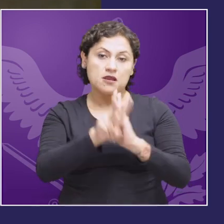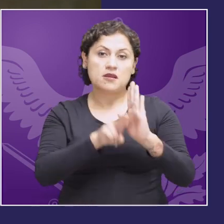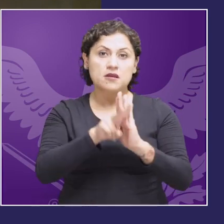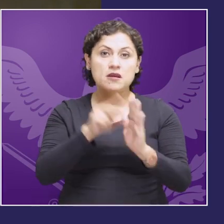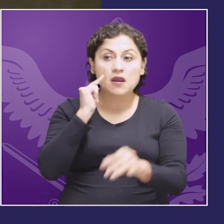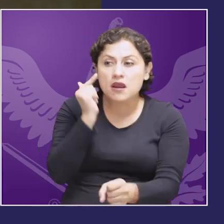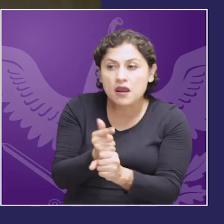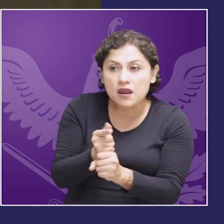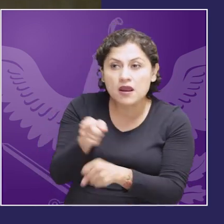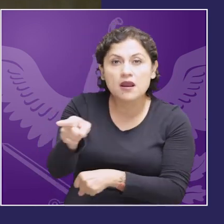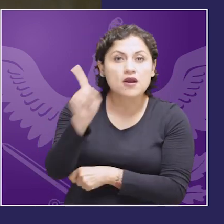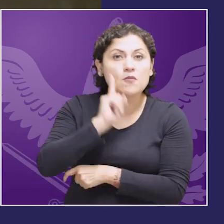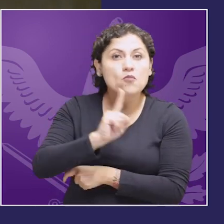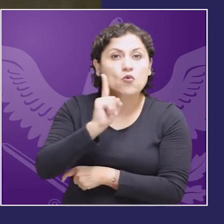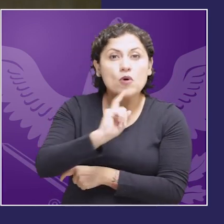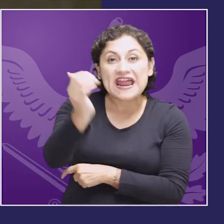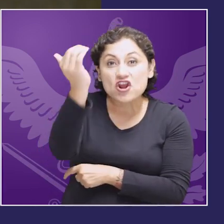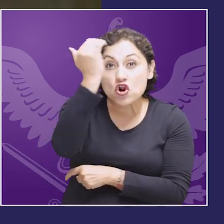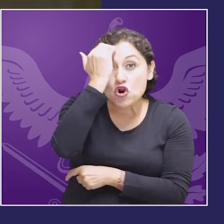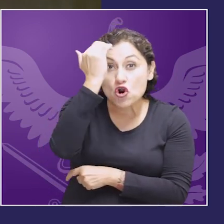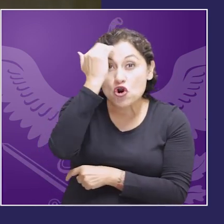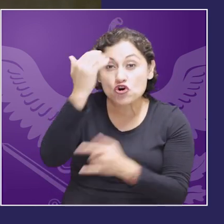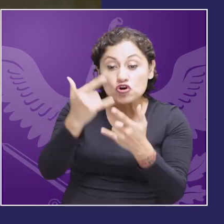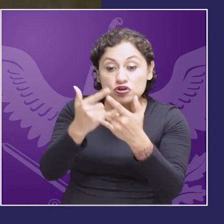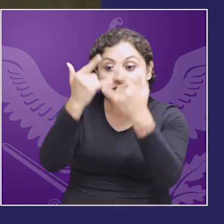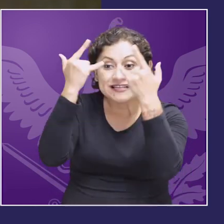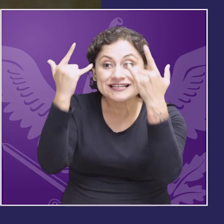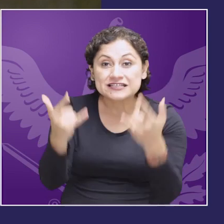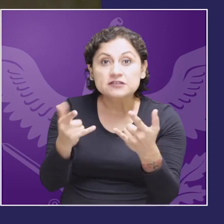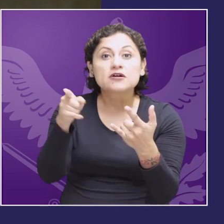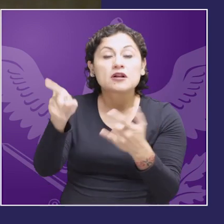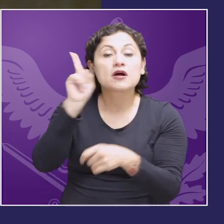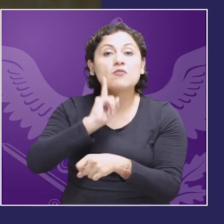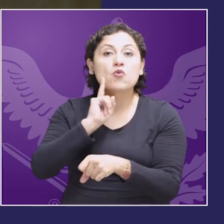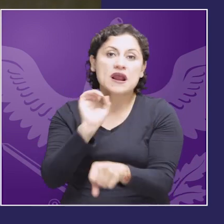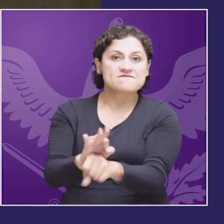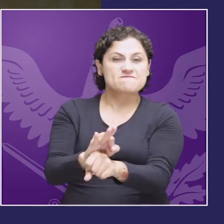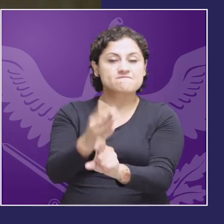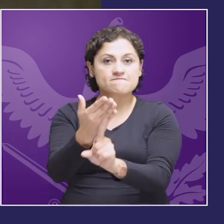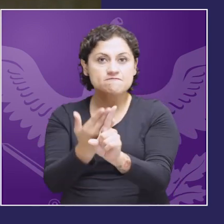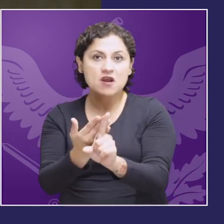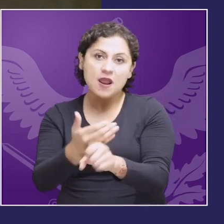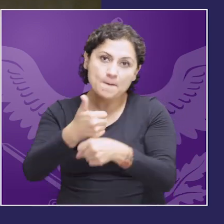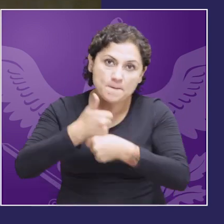en ese momento a la grabación y vio cómo una magistrada conocía el caso y cómo defendía